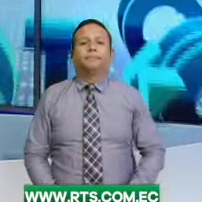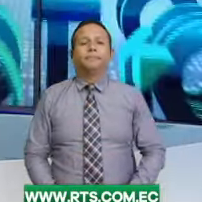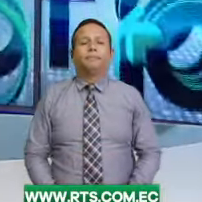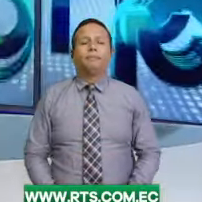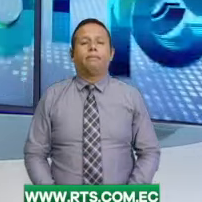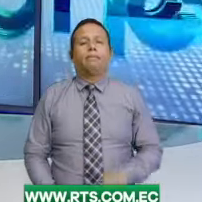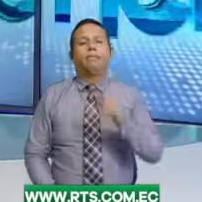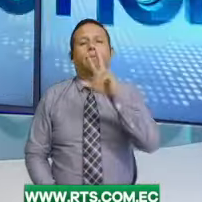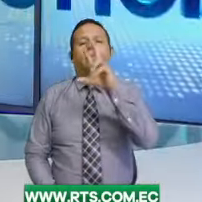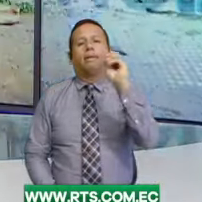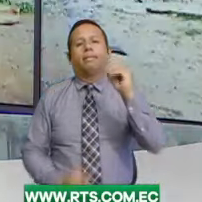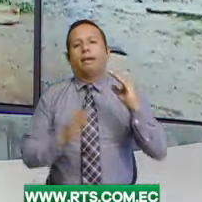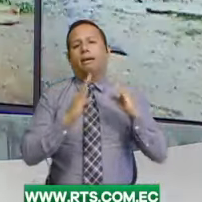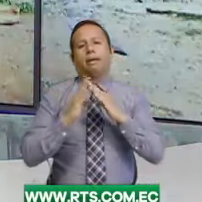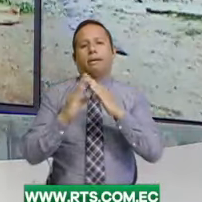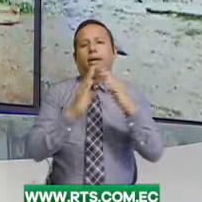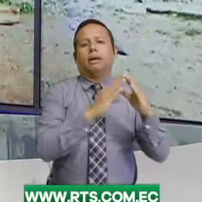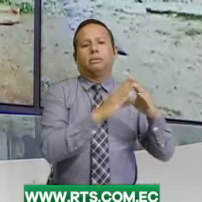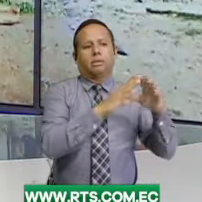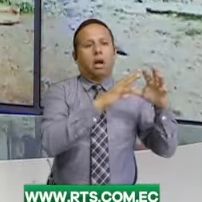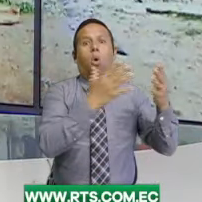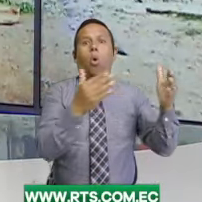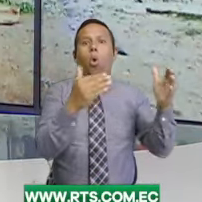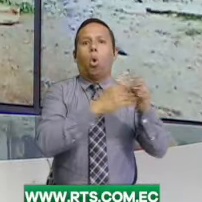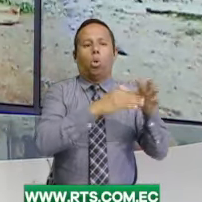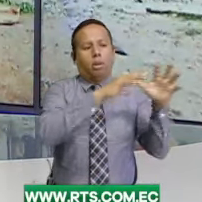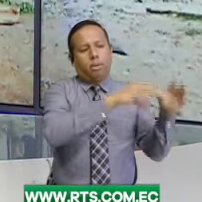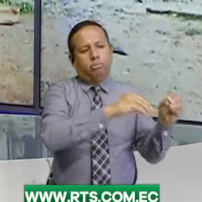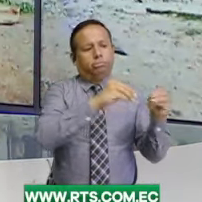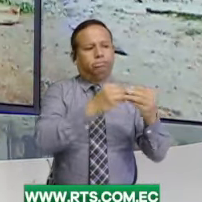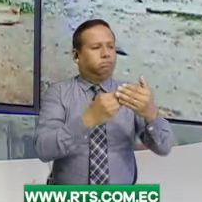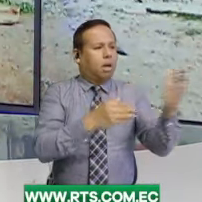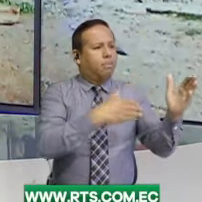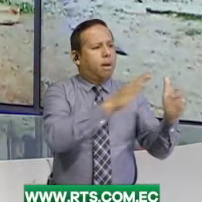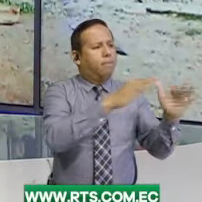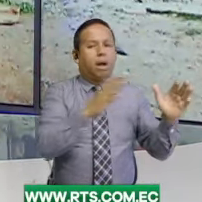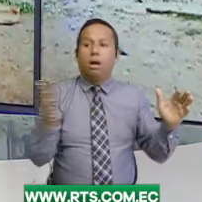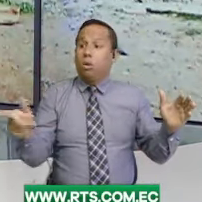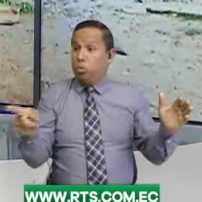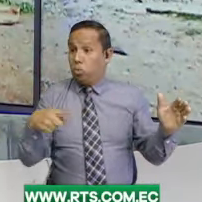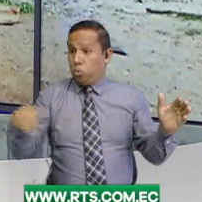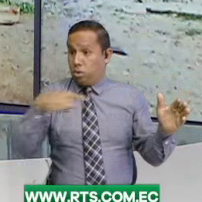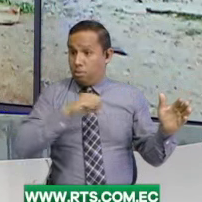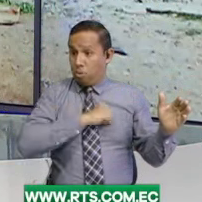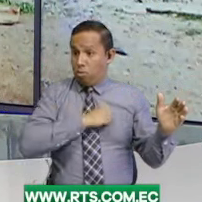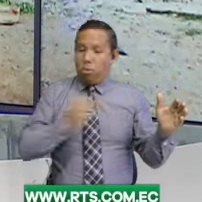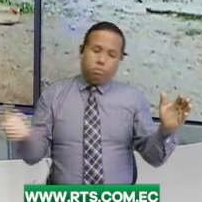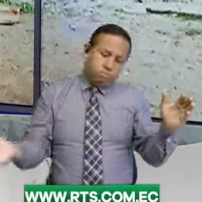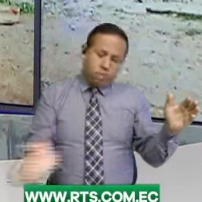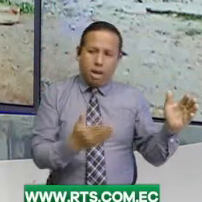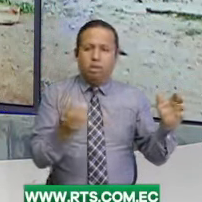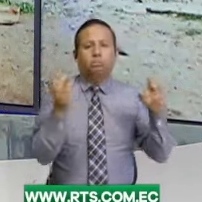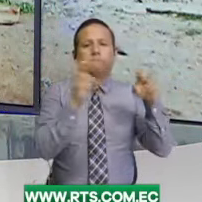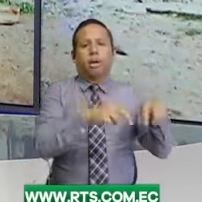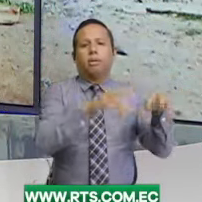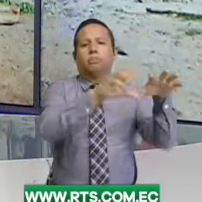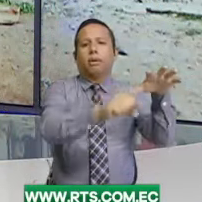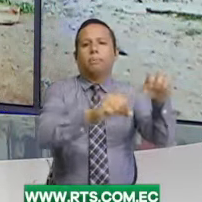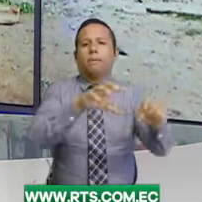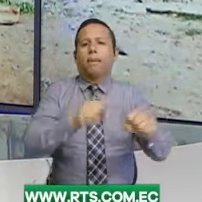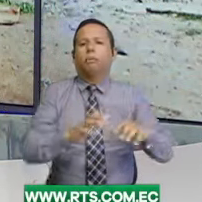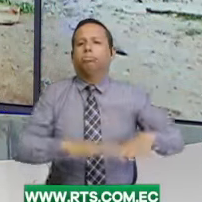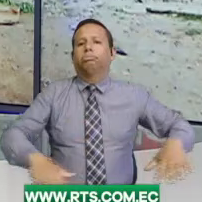30 casas fueron recuperadas durante este lunes y entregadas a sus legítimos dueños durante un nuevo recorrido por el sector de